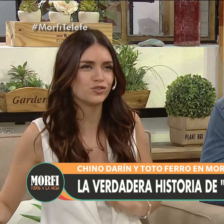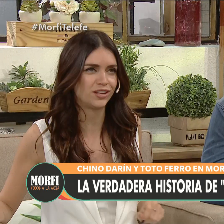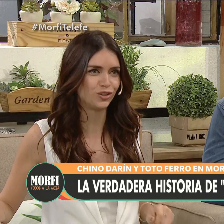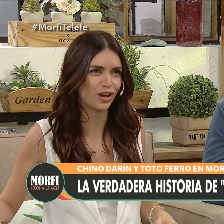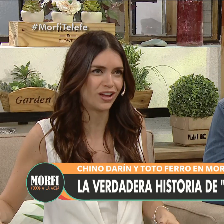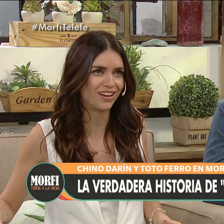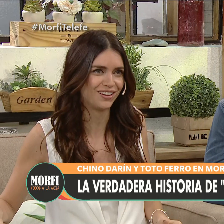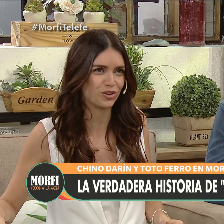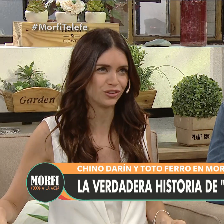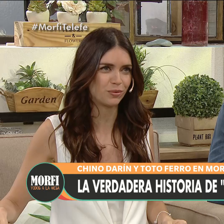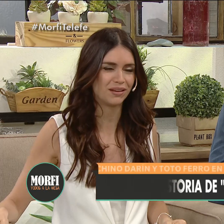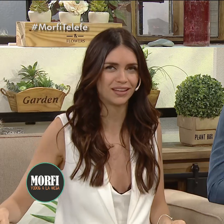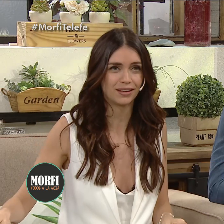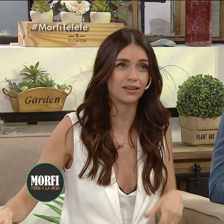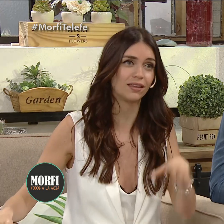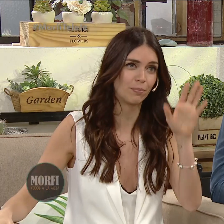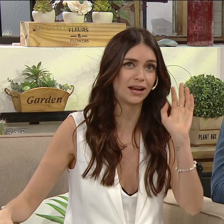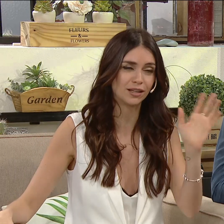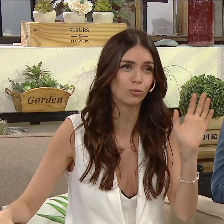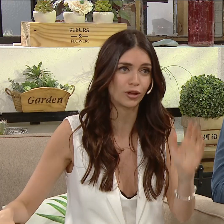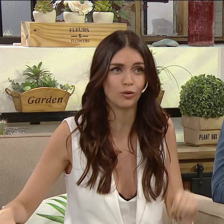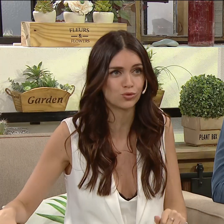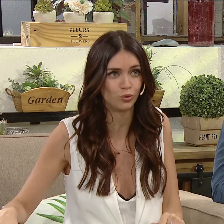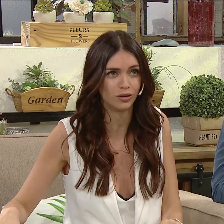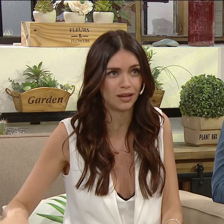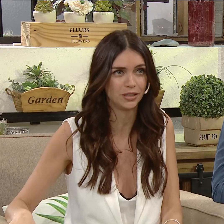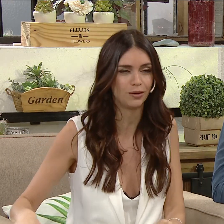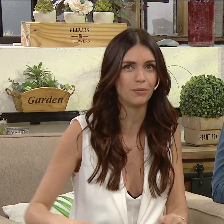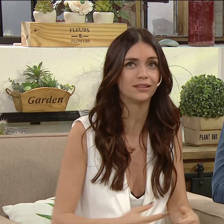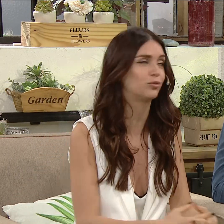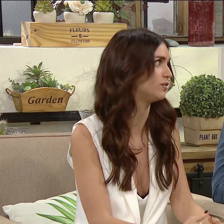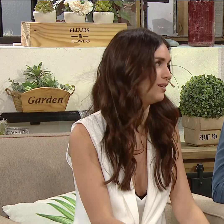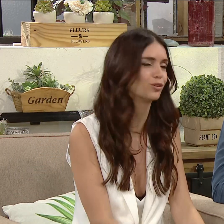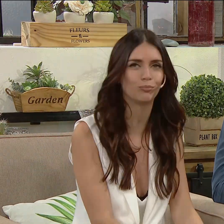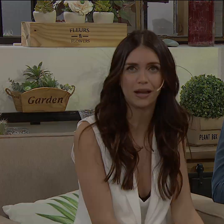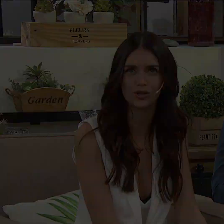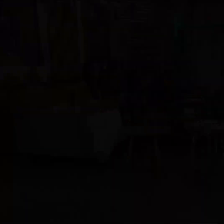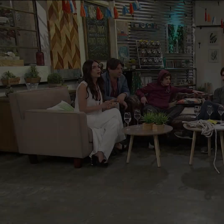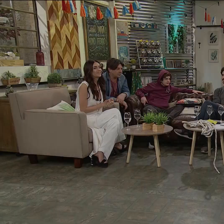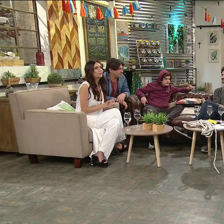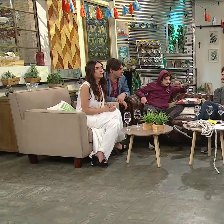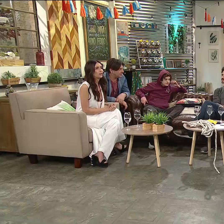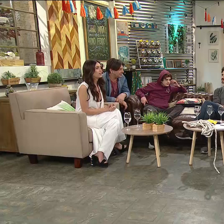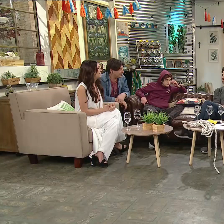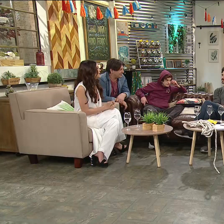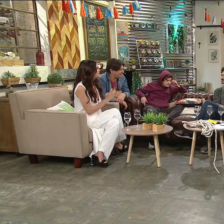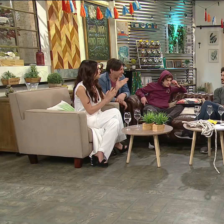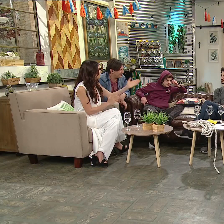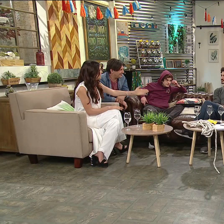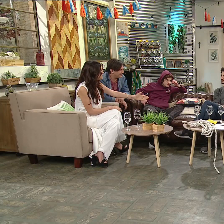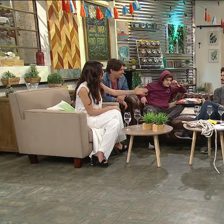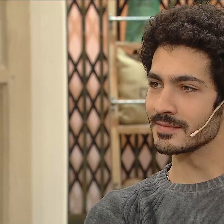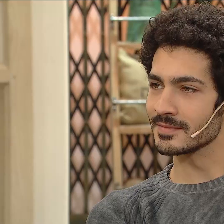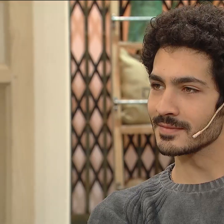voy a dar un consejito y ahora nos contás bien que da para rato porque no es uno, lamentablemente, son varios. Bueno, acá estamos con el